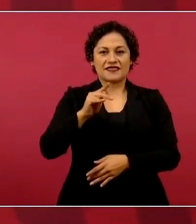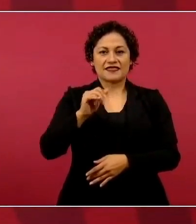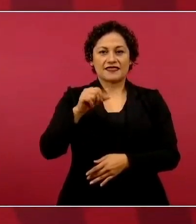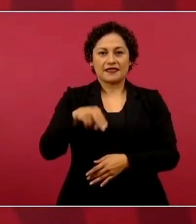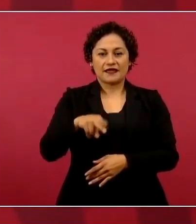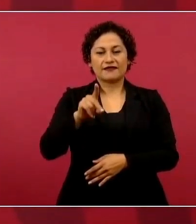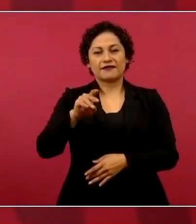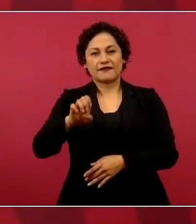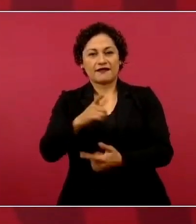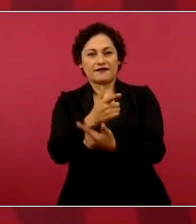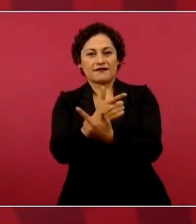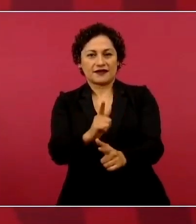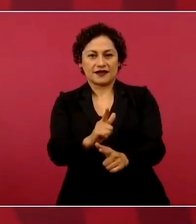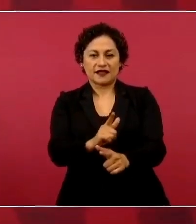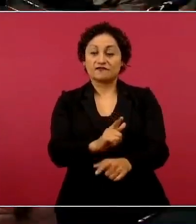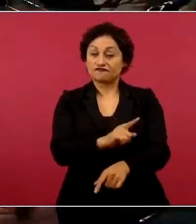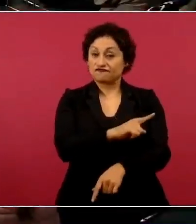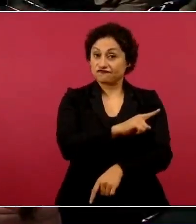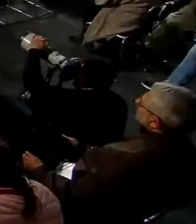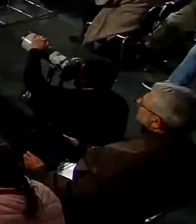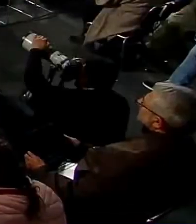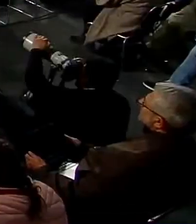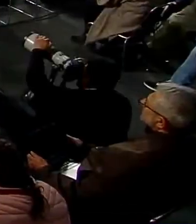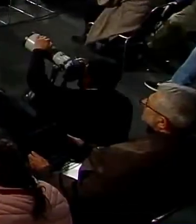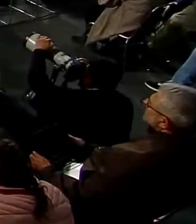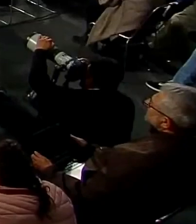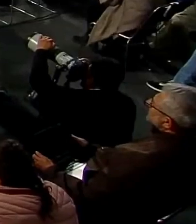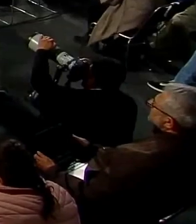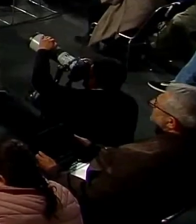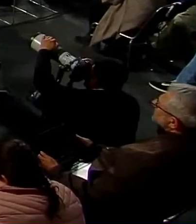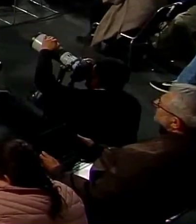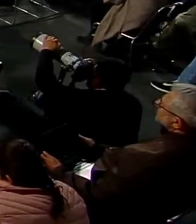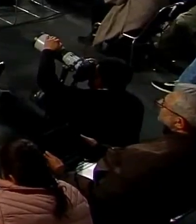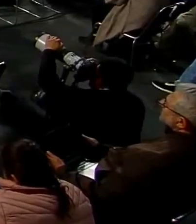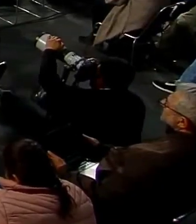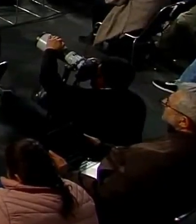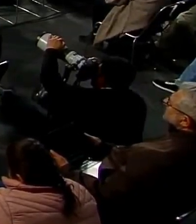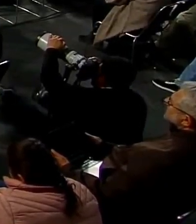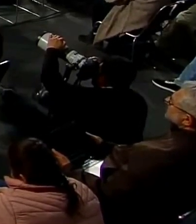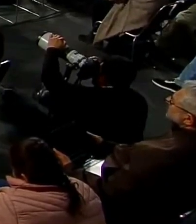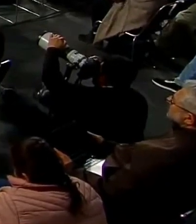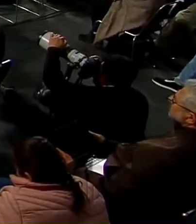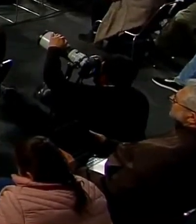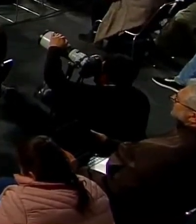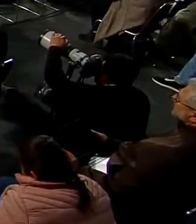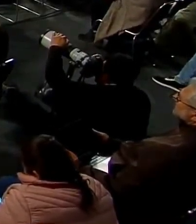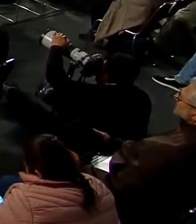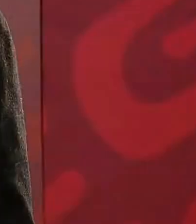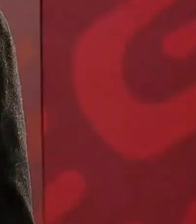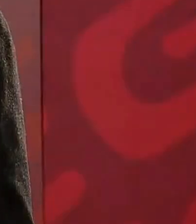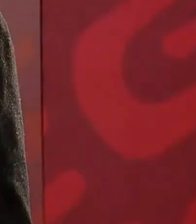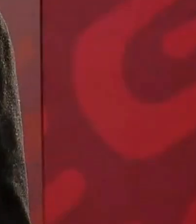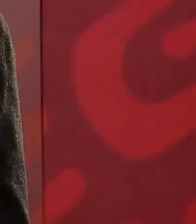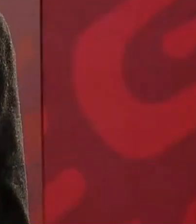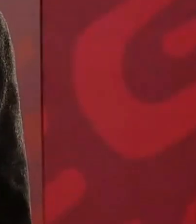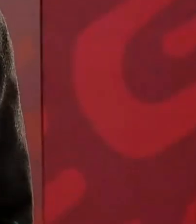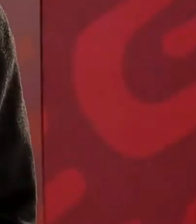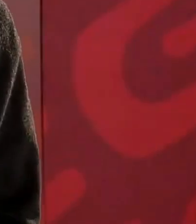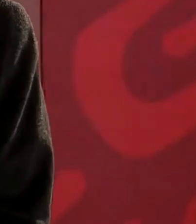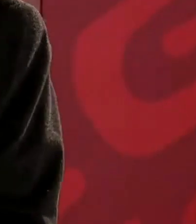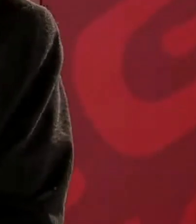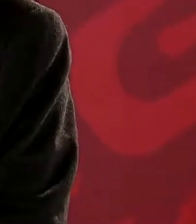Roosevelt. Y es el creador de las famosas 4 libertades: la